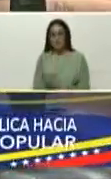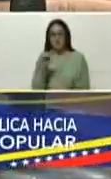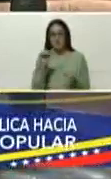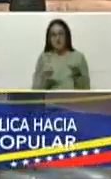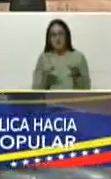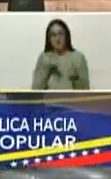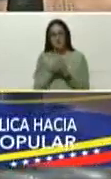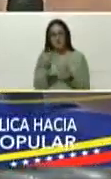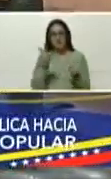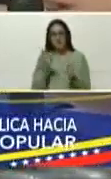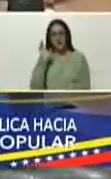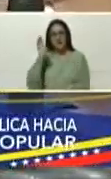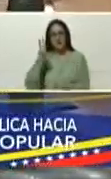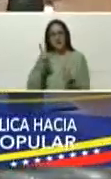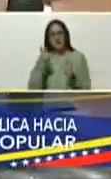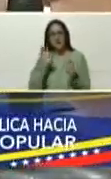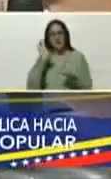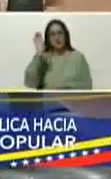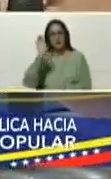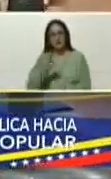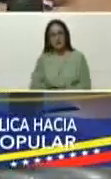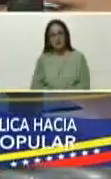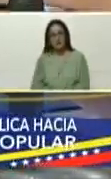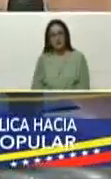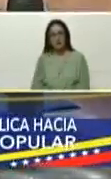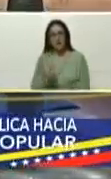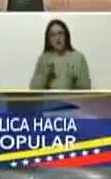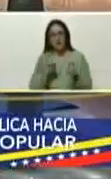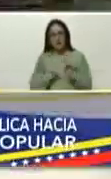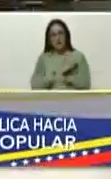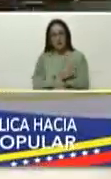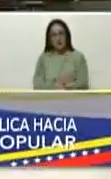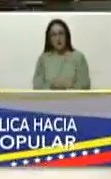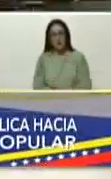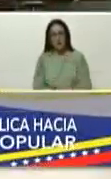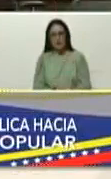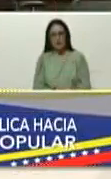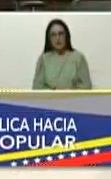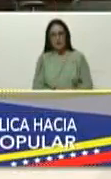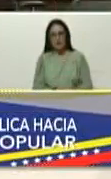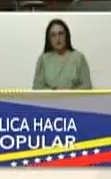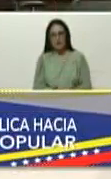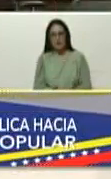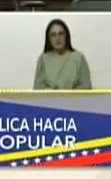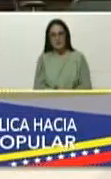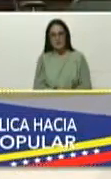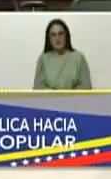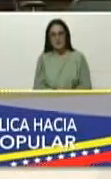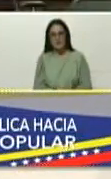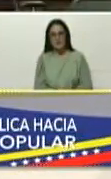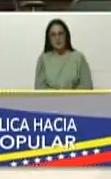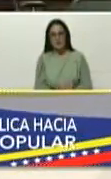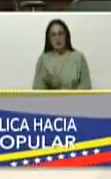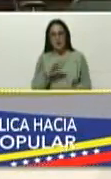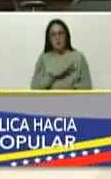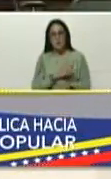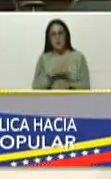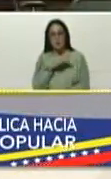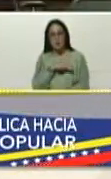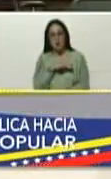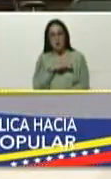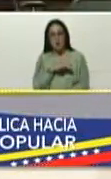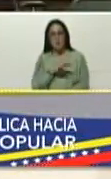el nuevo Estado, los nuevos poderes. Ahí dibuja el poder moral, el poder